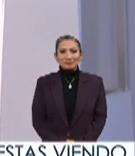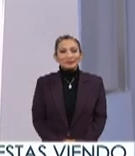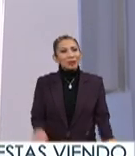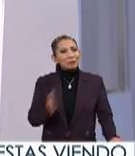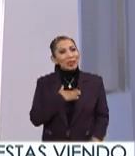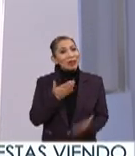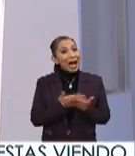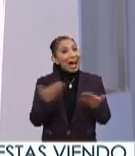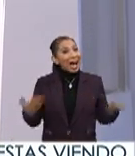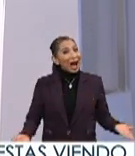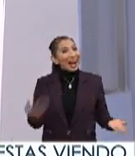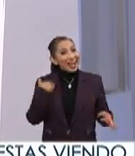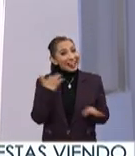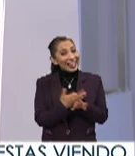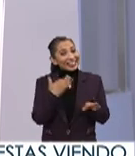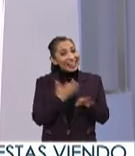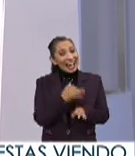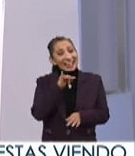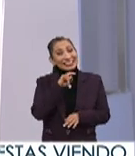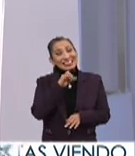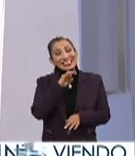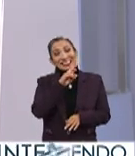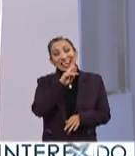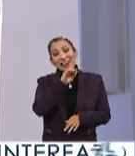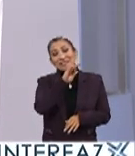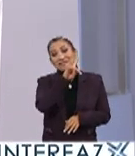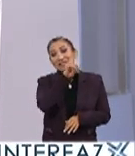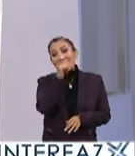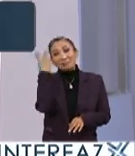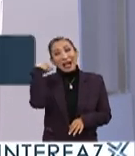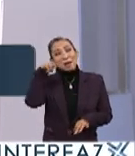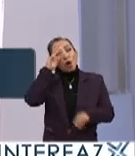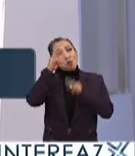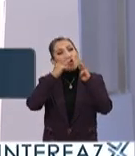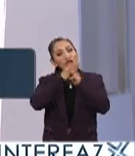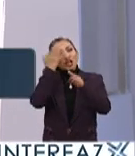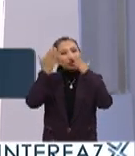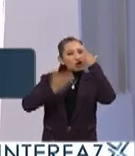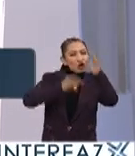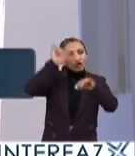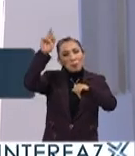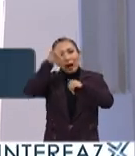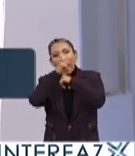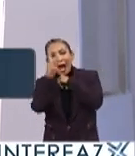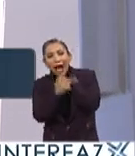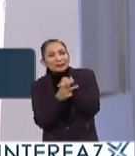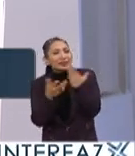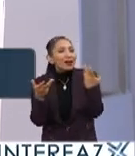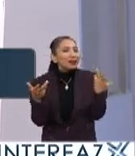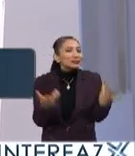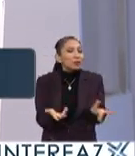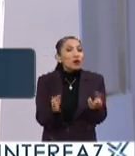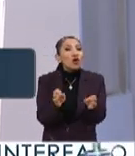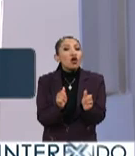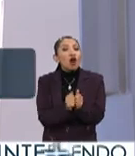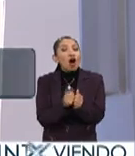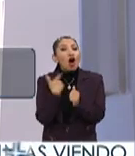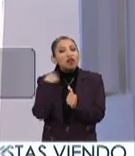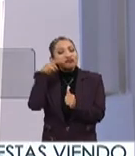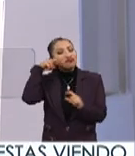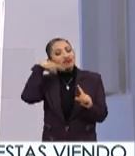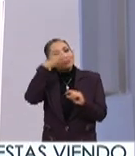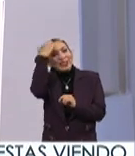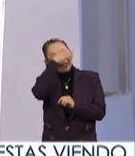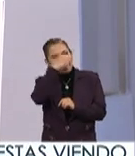Bueno, llegó la hora, el momento en Interfaz en la que viajamos por el mundo, estudiamos en otros países y lo hacemos a través de los ojos y